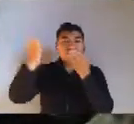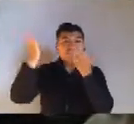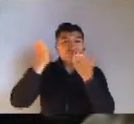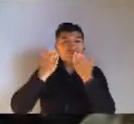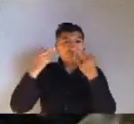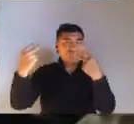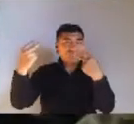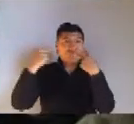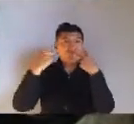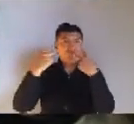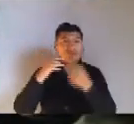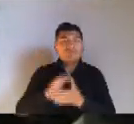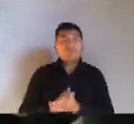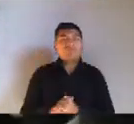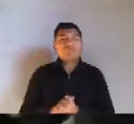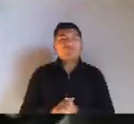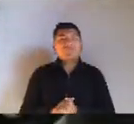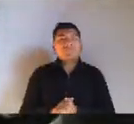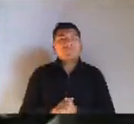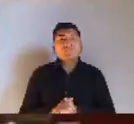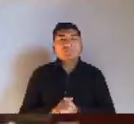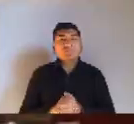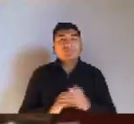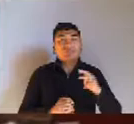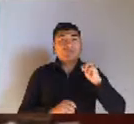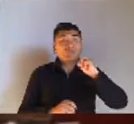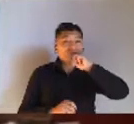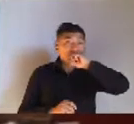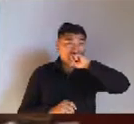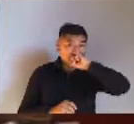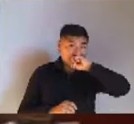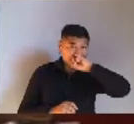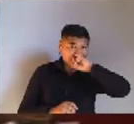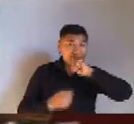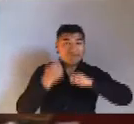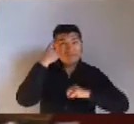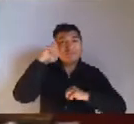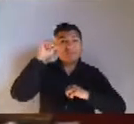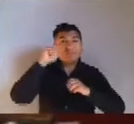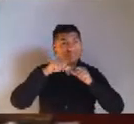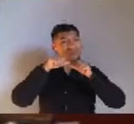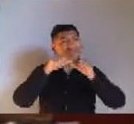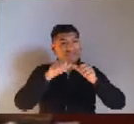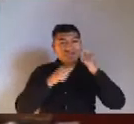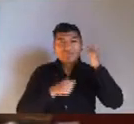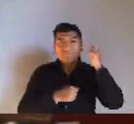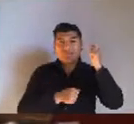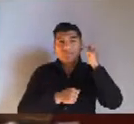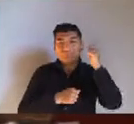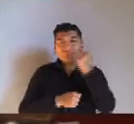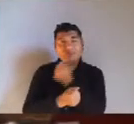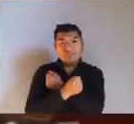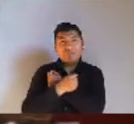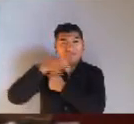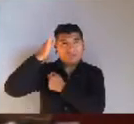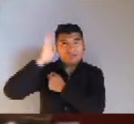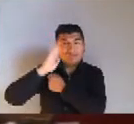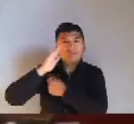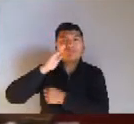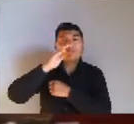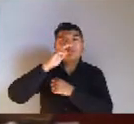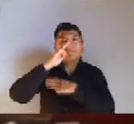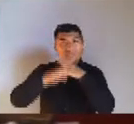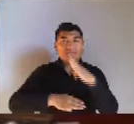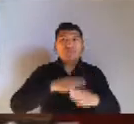misericordioso, óyenos. Por el Papa Francisco, para que siga testimoniando el amor de Dios a la